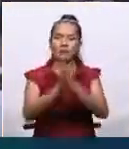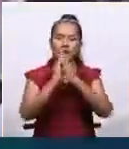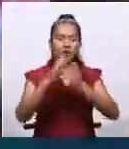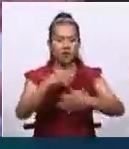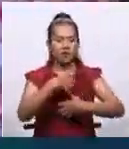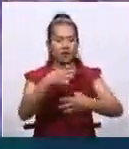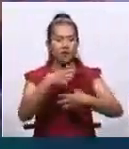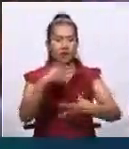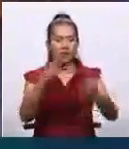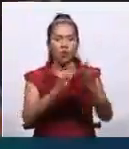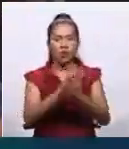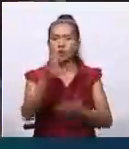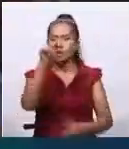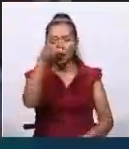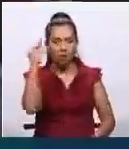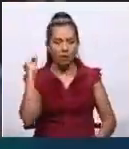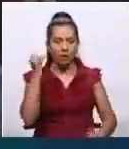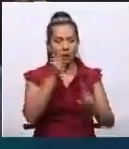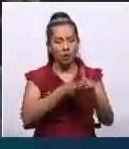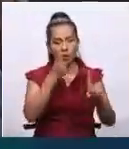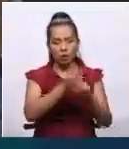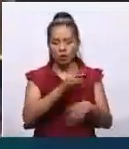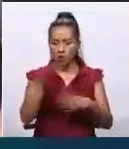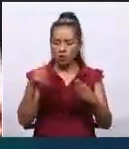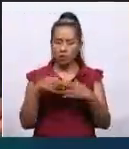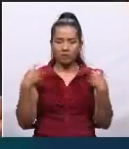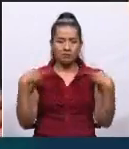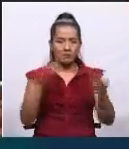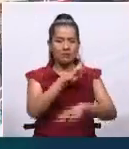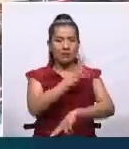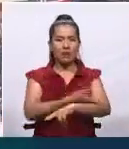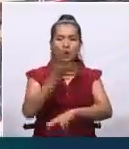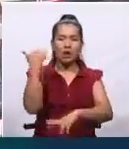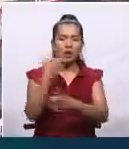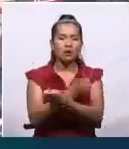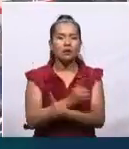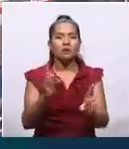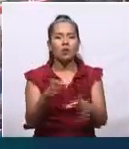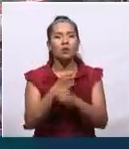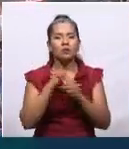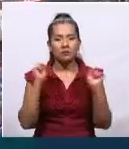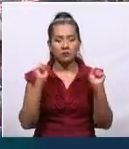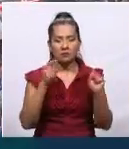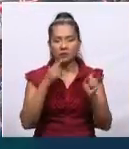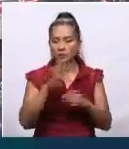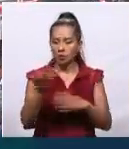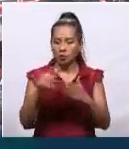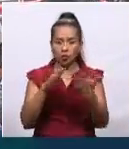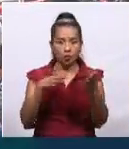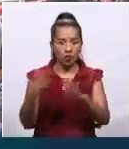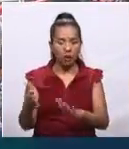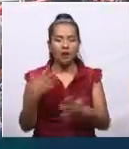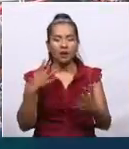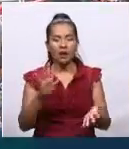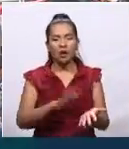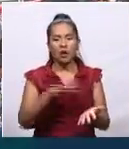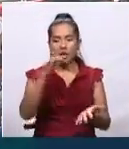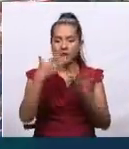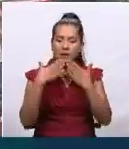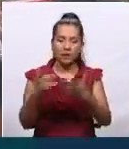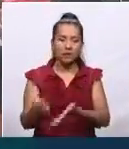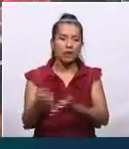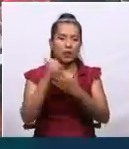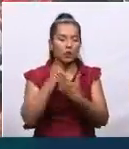premisa de no olvidar la lucha de los verdaderos héroes de la democracia. También te da gloria a los caídos, que gracias a ellos hemos recuperado la